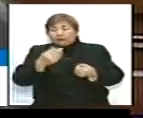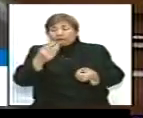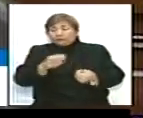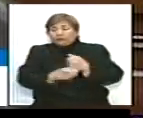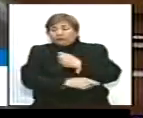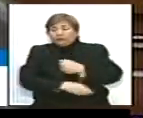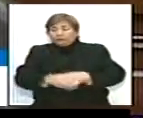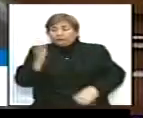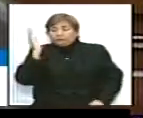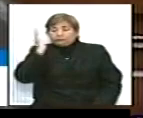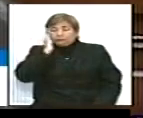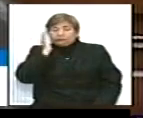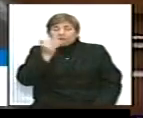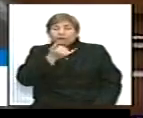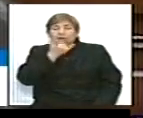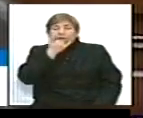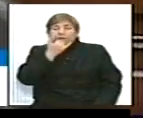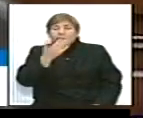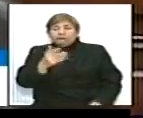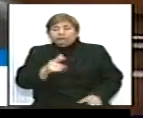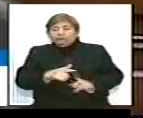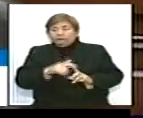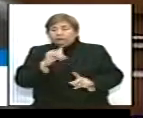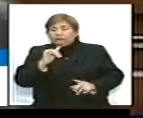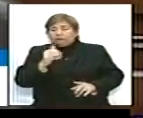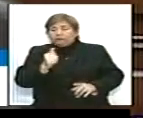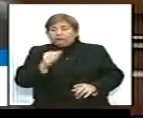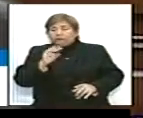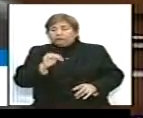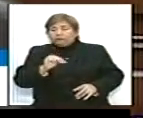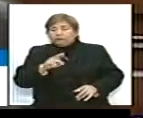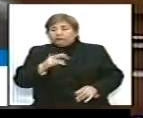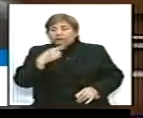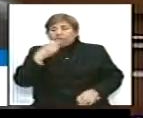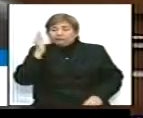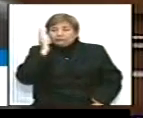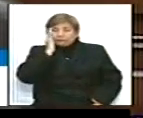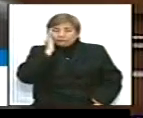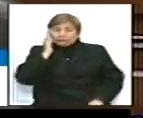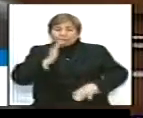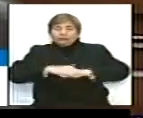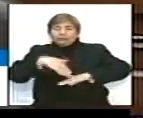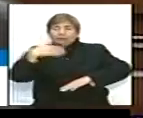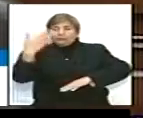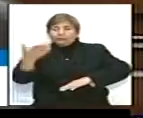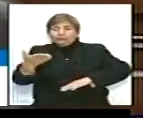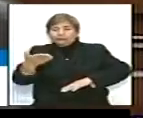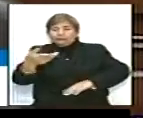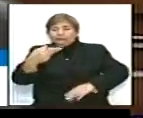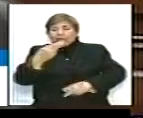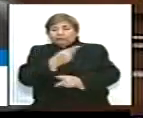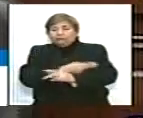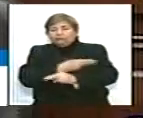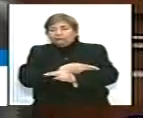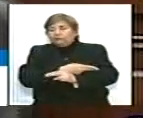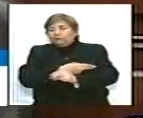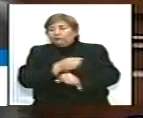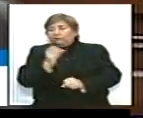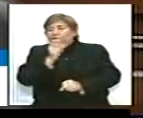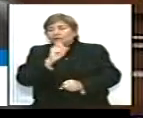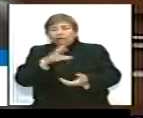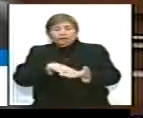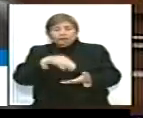país conozca qué sucedió con el proyecto Tía María. Más aún, sabiendo que después en el gobierno de Ollanta Humala, no aprendiendo esa